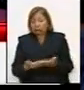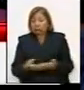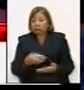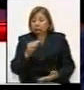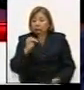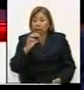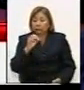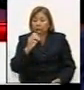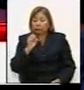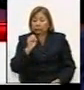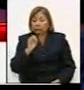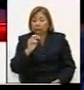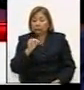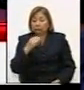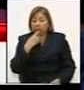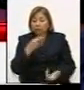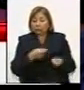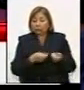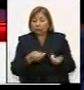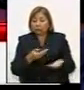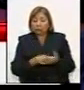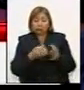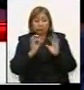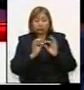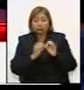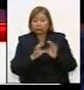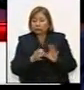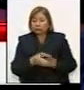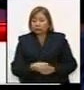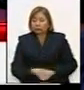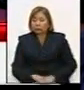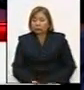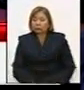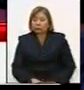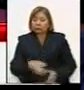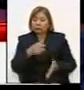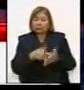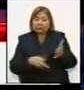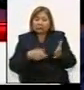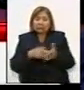manejarlo de alguna manera hasta el año 2000. Eso es clarísimo. Segundo, ¿qué hizo?